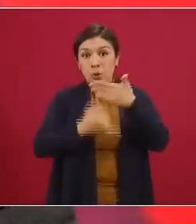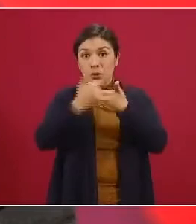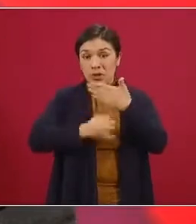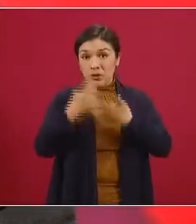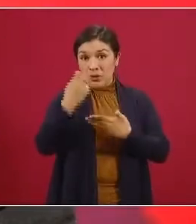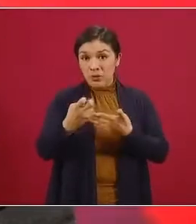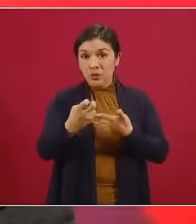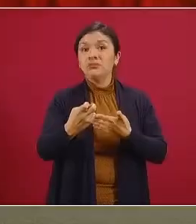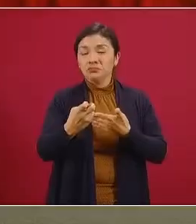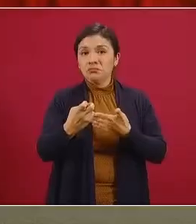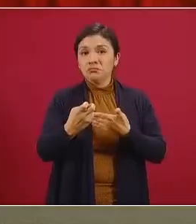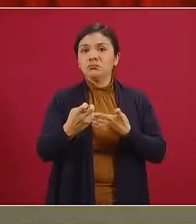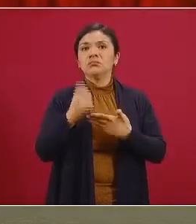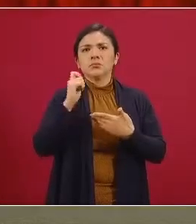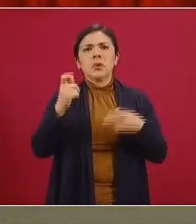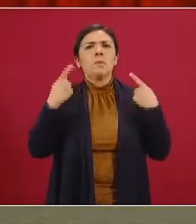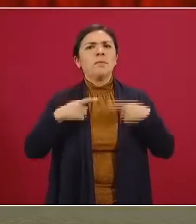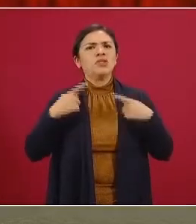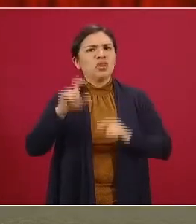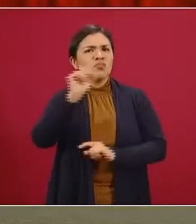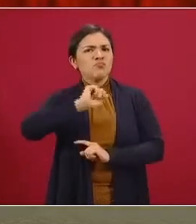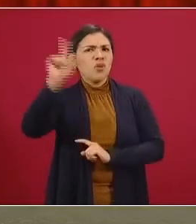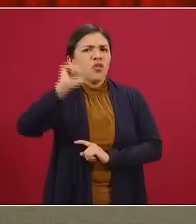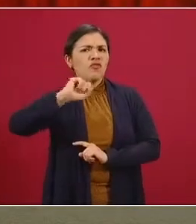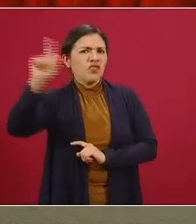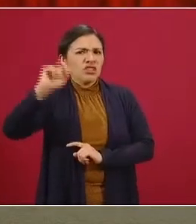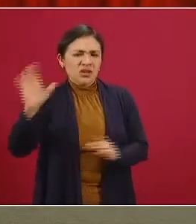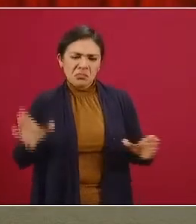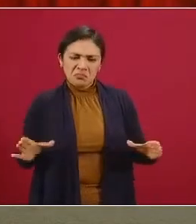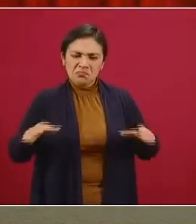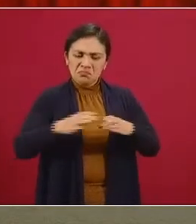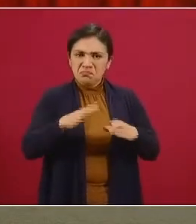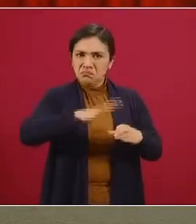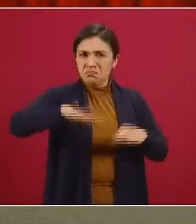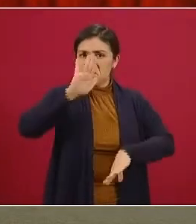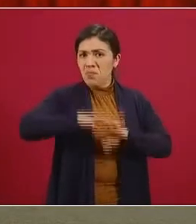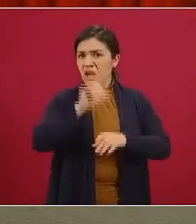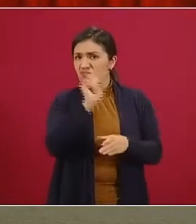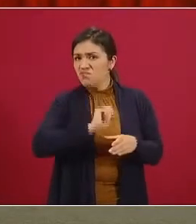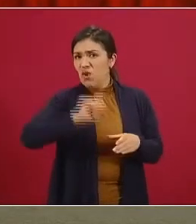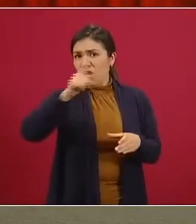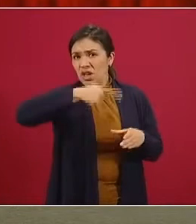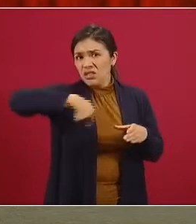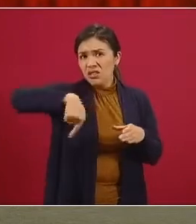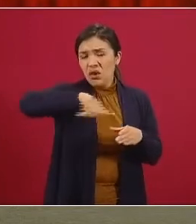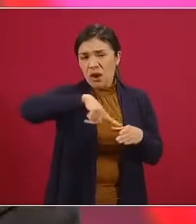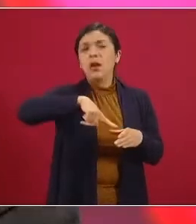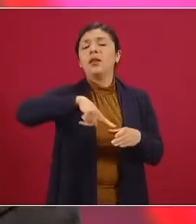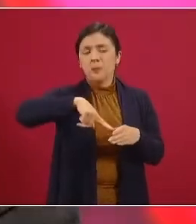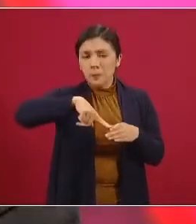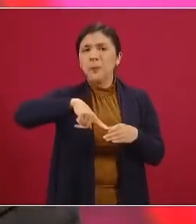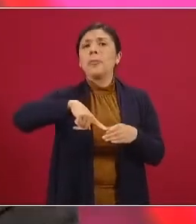un conjunto de profesionales, yo diría sumamente destacadas y destacados,